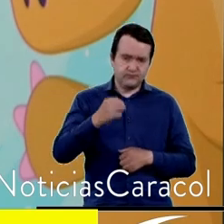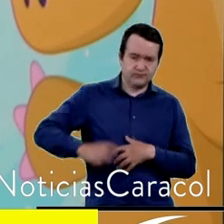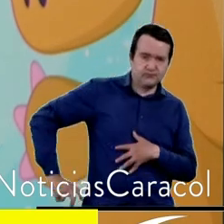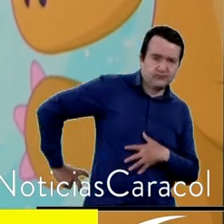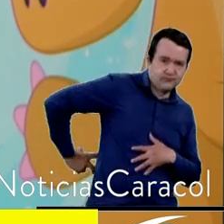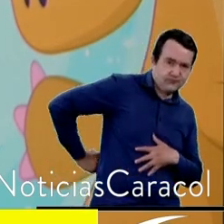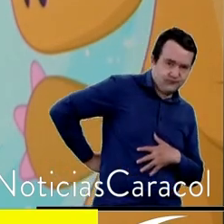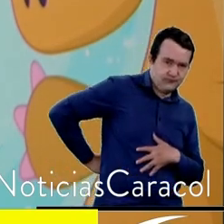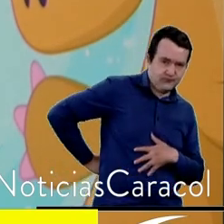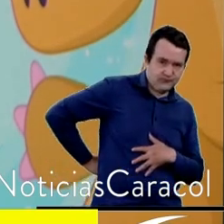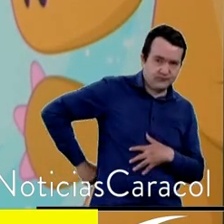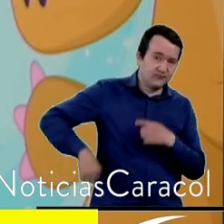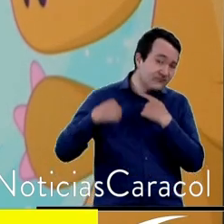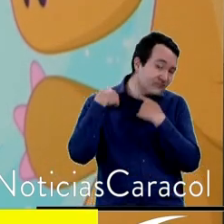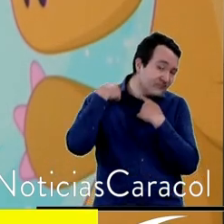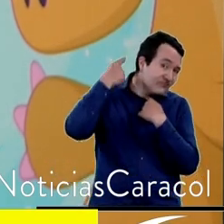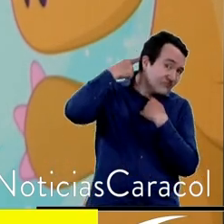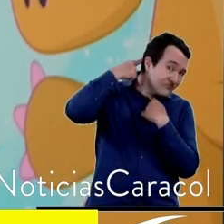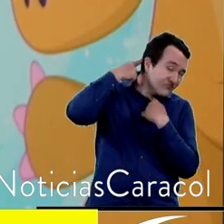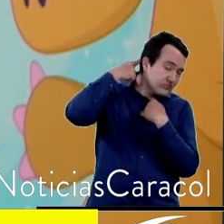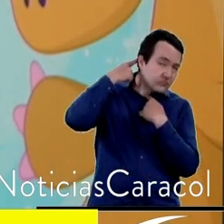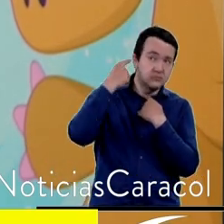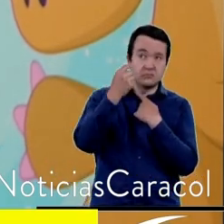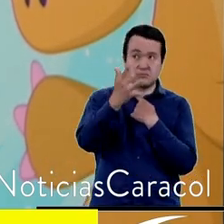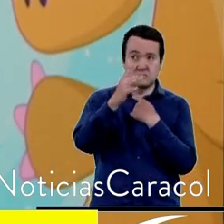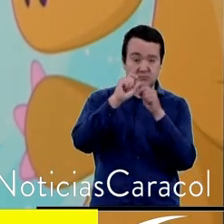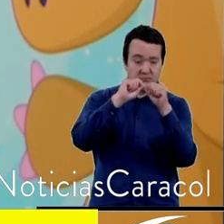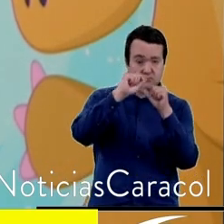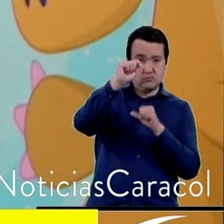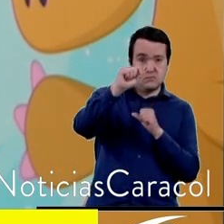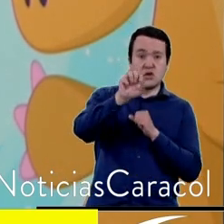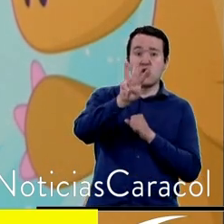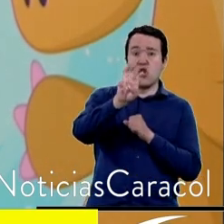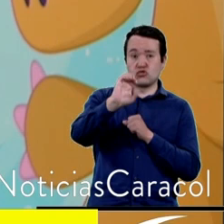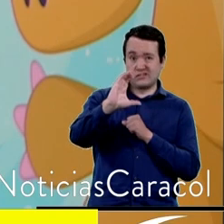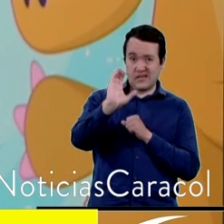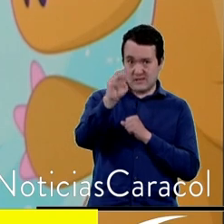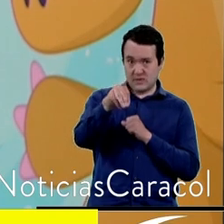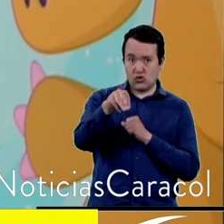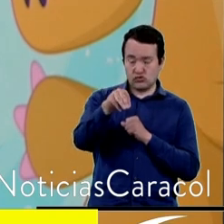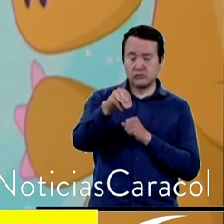parte sacra, más o menos unos 8 centímetros o más.